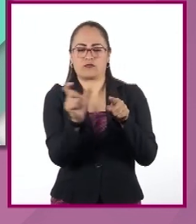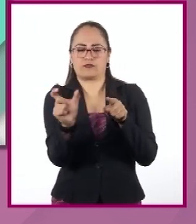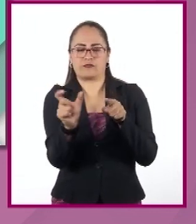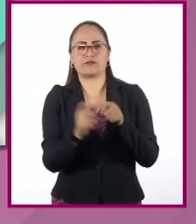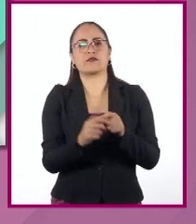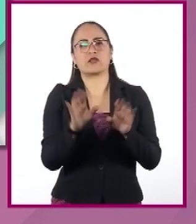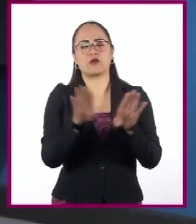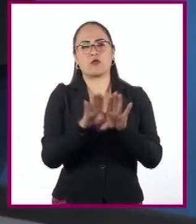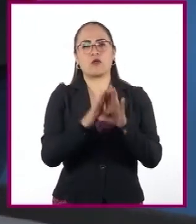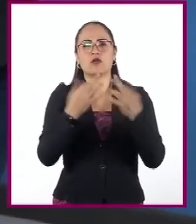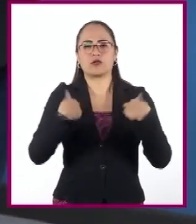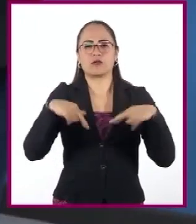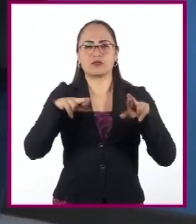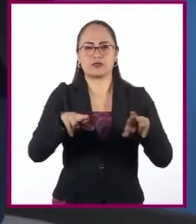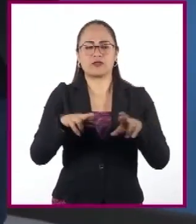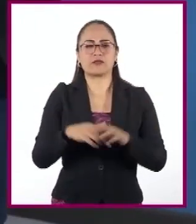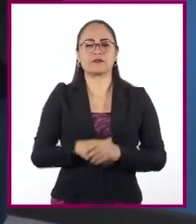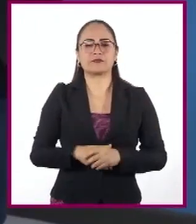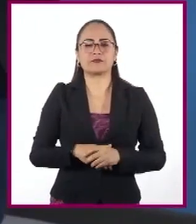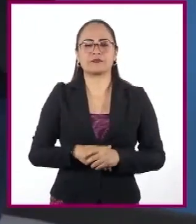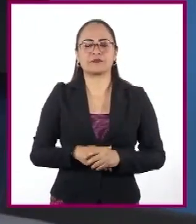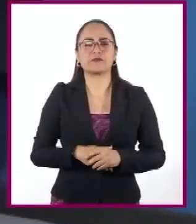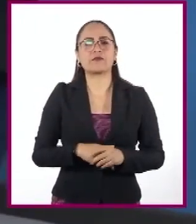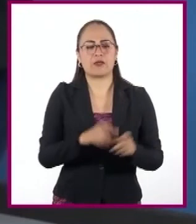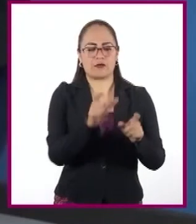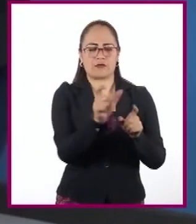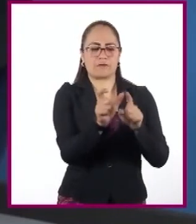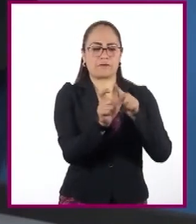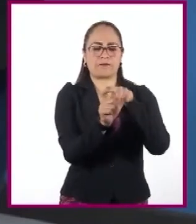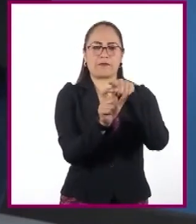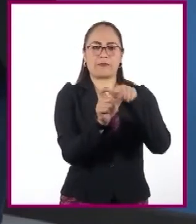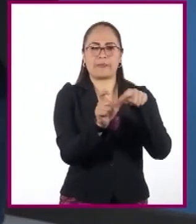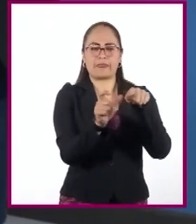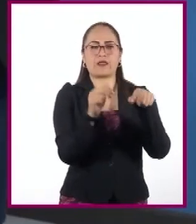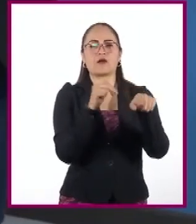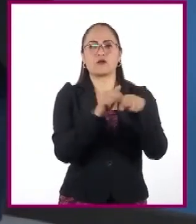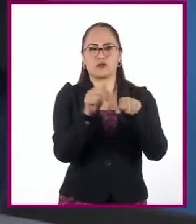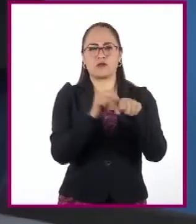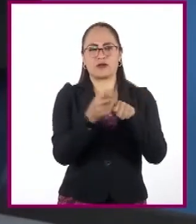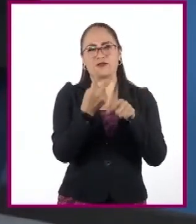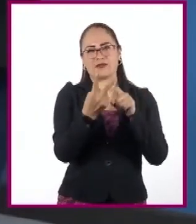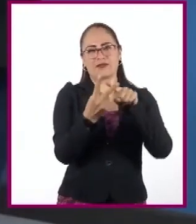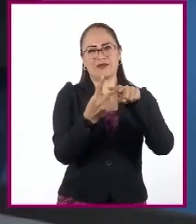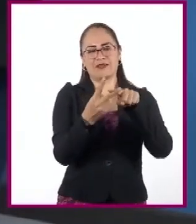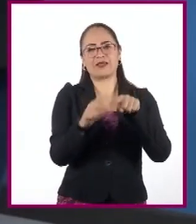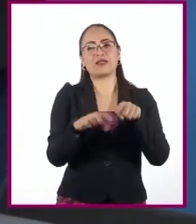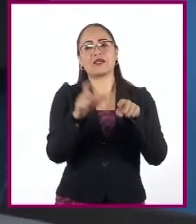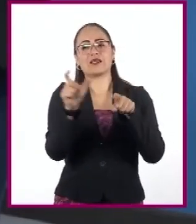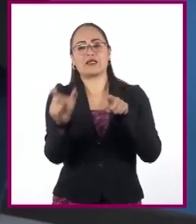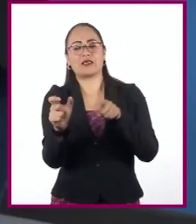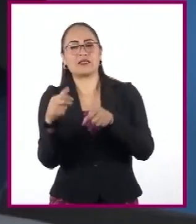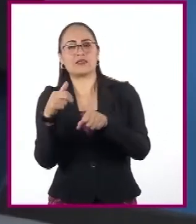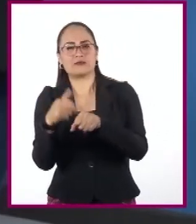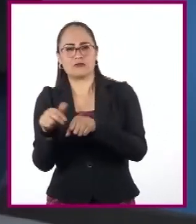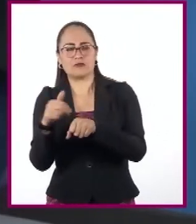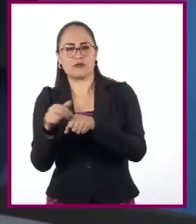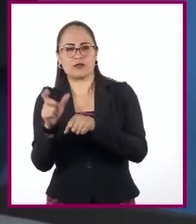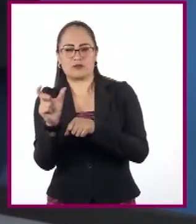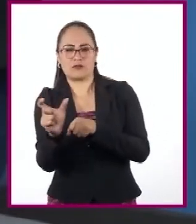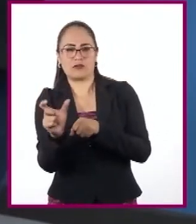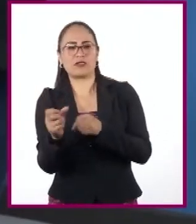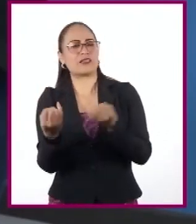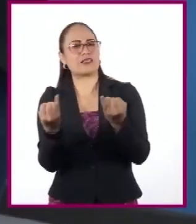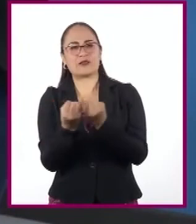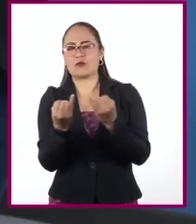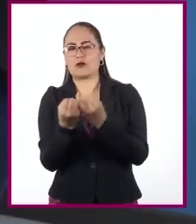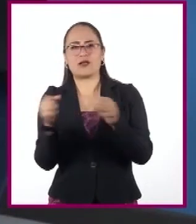siguiente manera. El primer dígito es un número de la ficha y el segundo dígito corresponde al